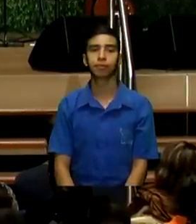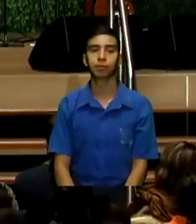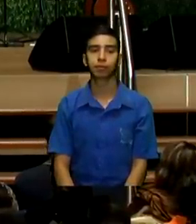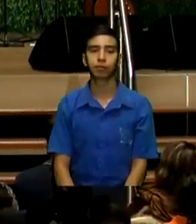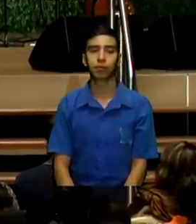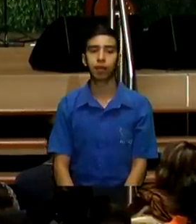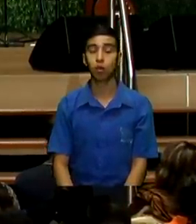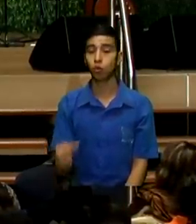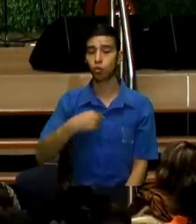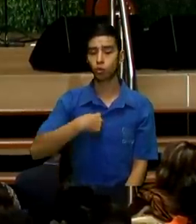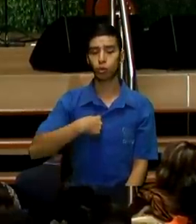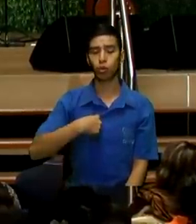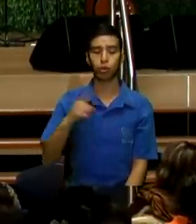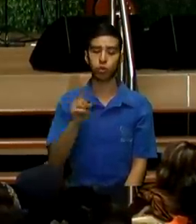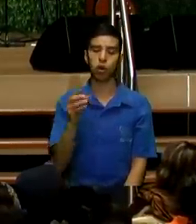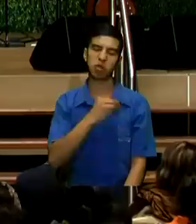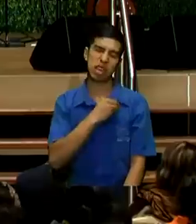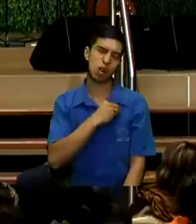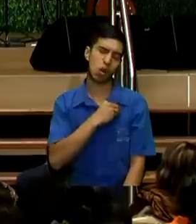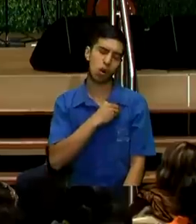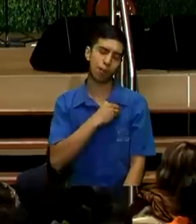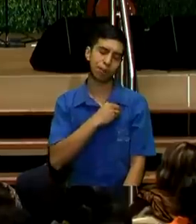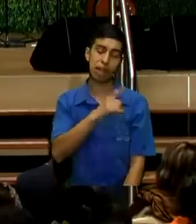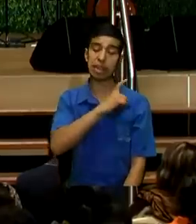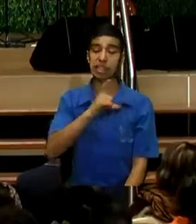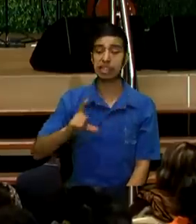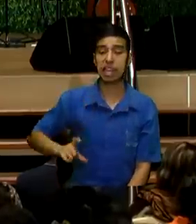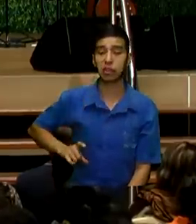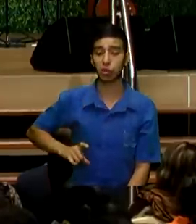No queremos cristianos soldados de plomo.